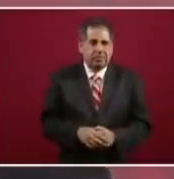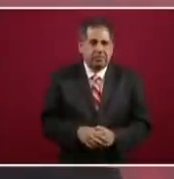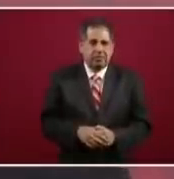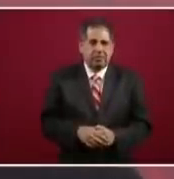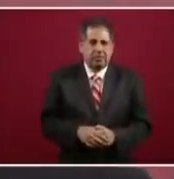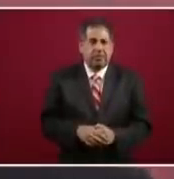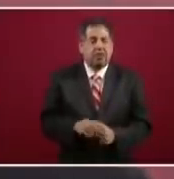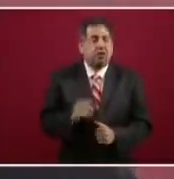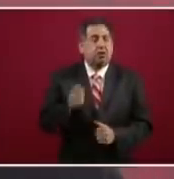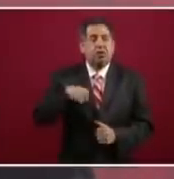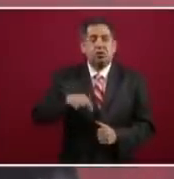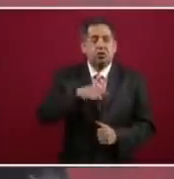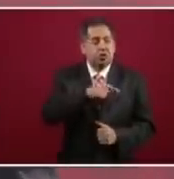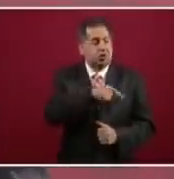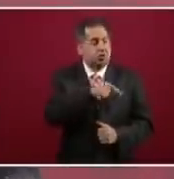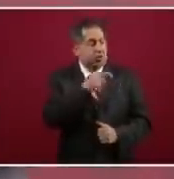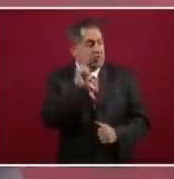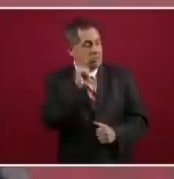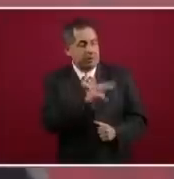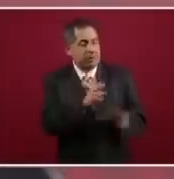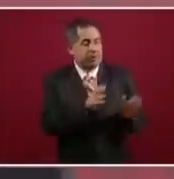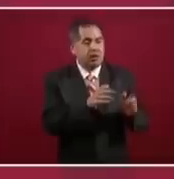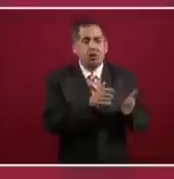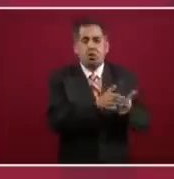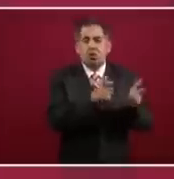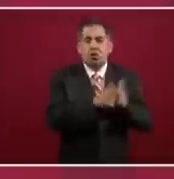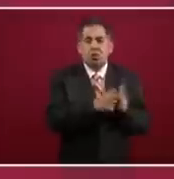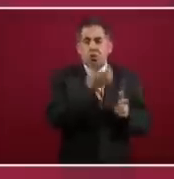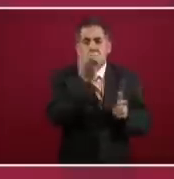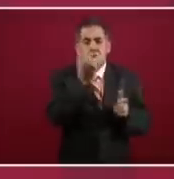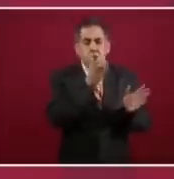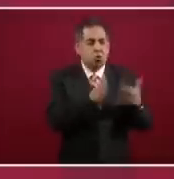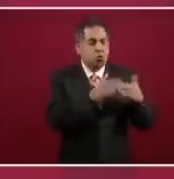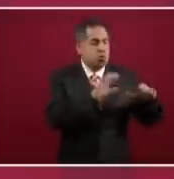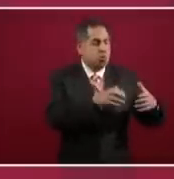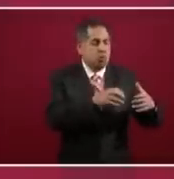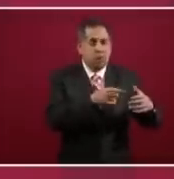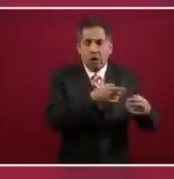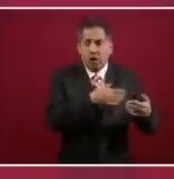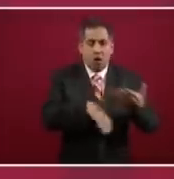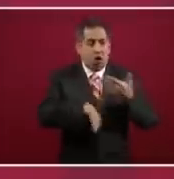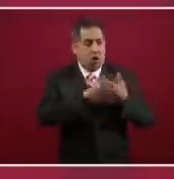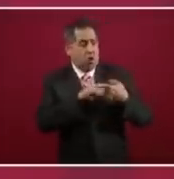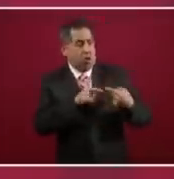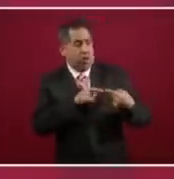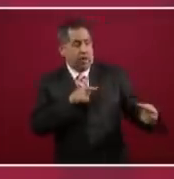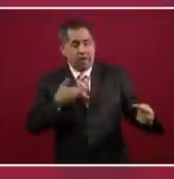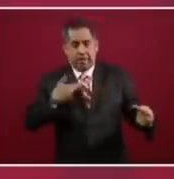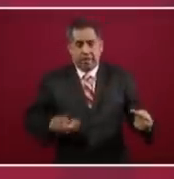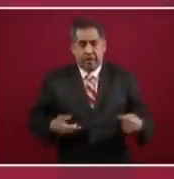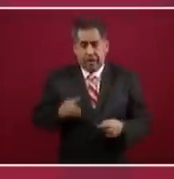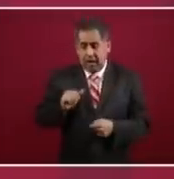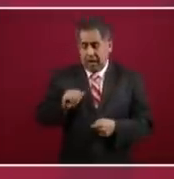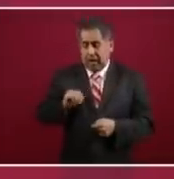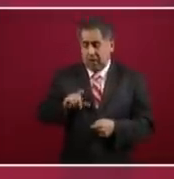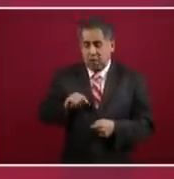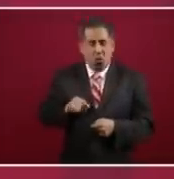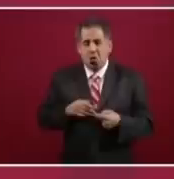y cuando hablo el conservadurismo no es que estén en contra mía de andrés manuel